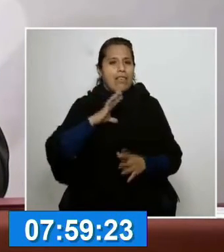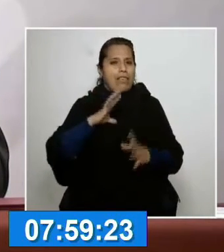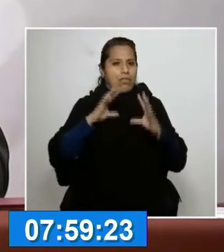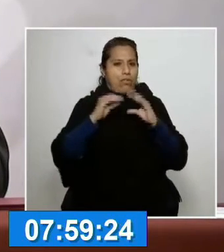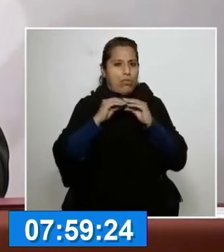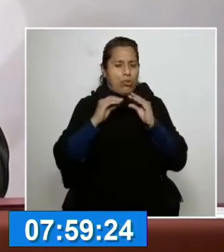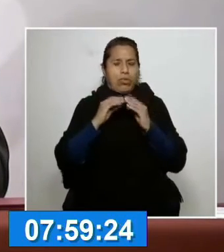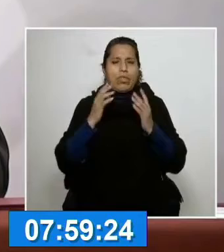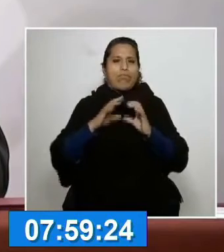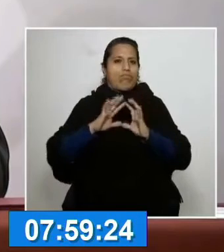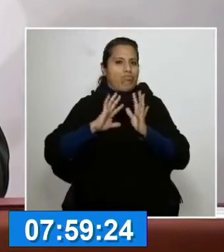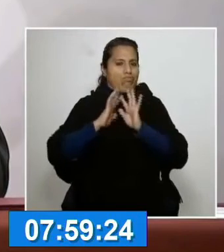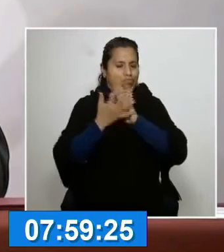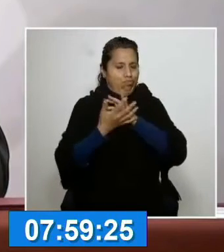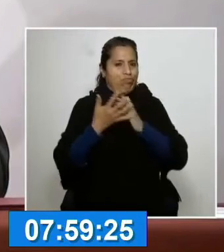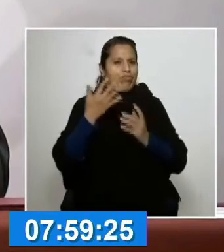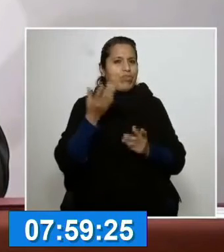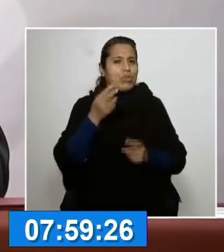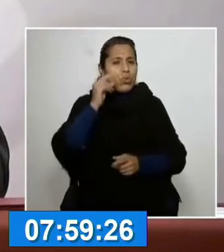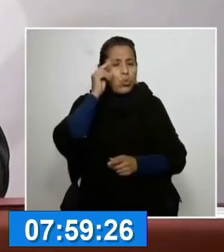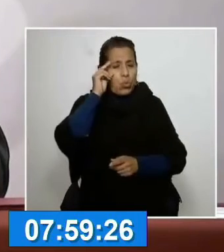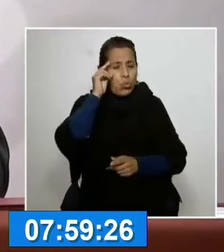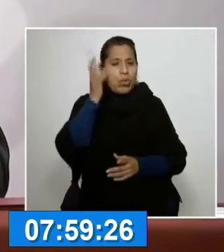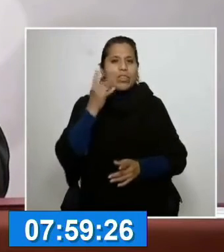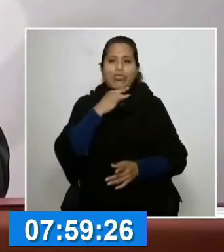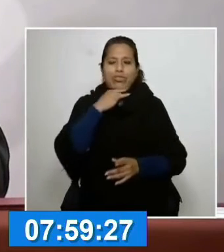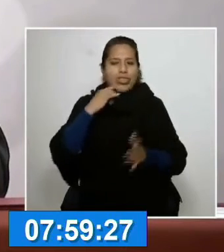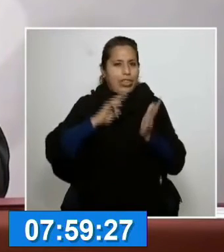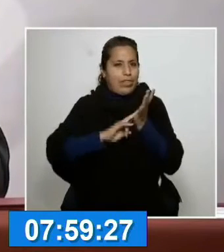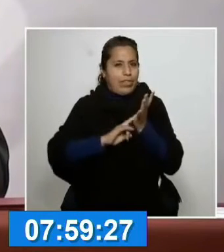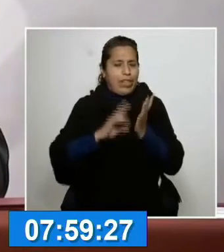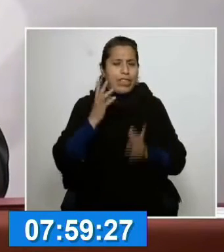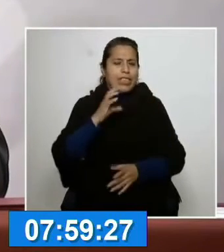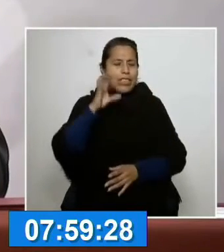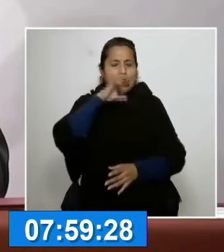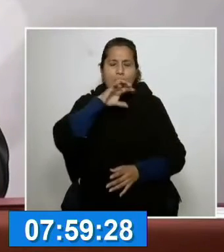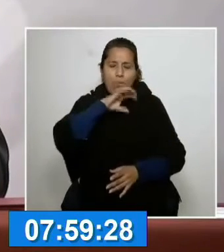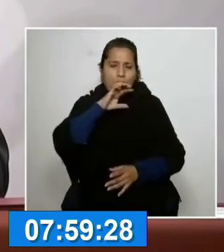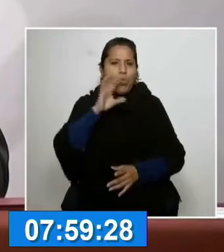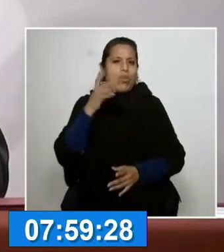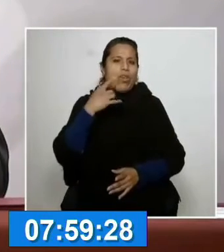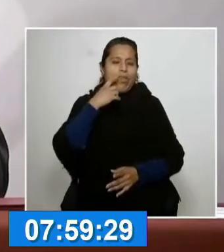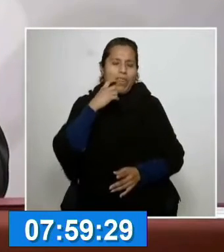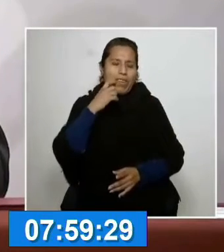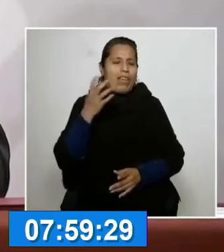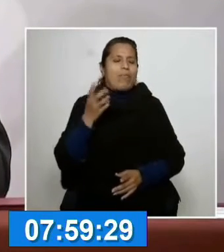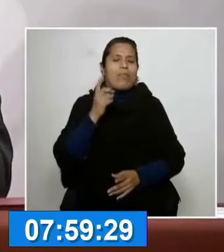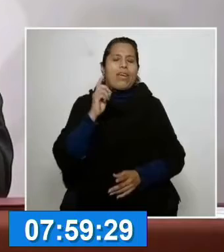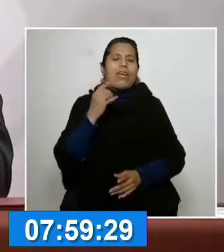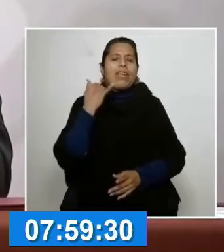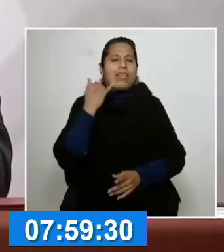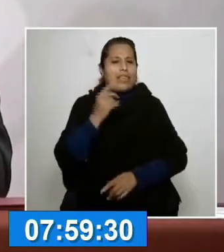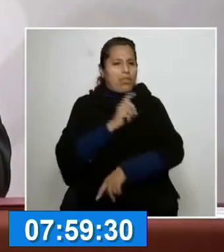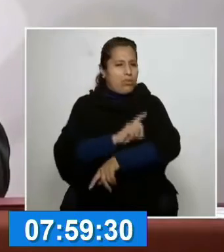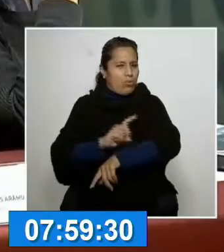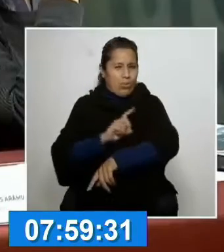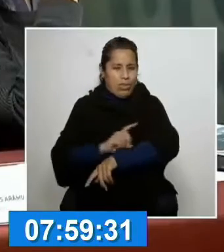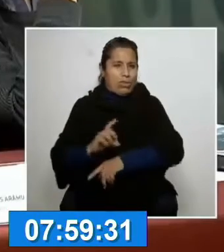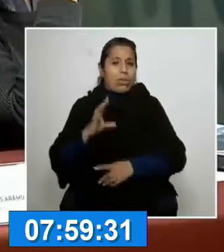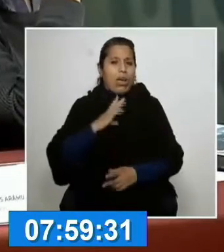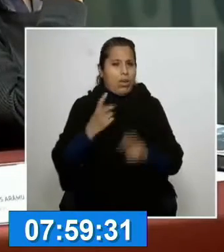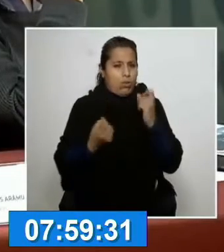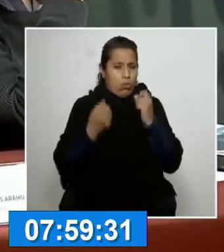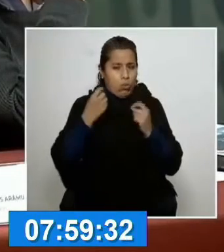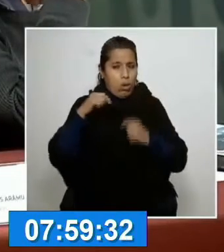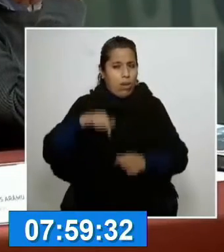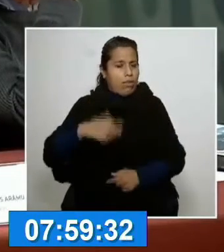Frijol y Fertilizante para el Bienestar. Informó que a la